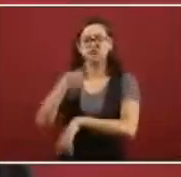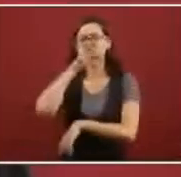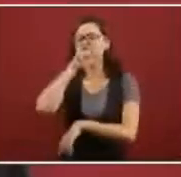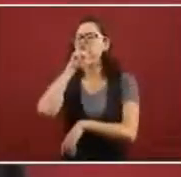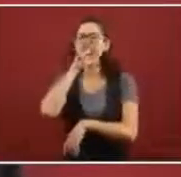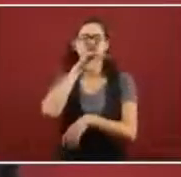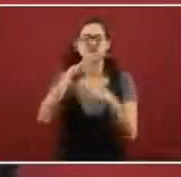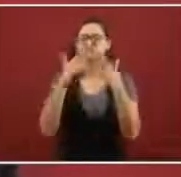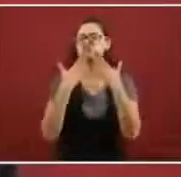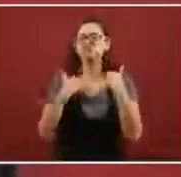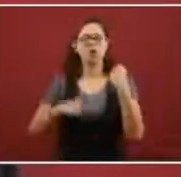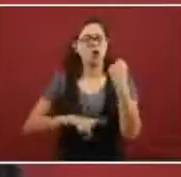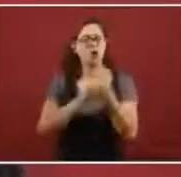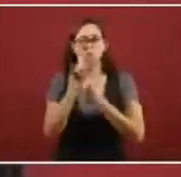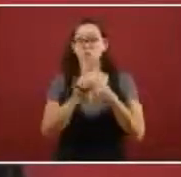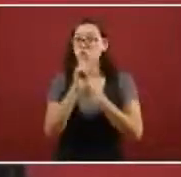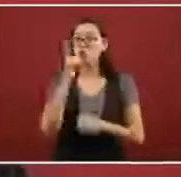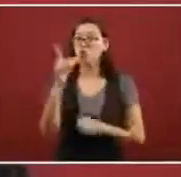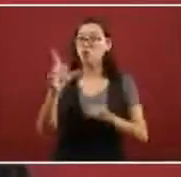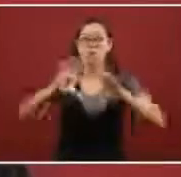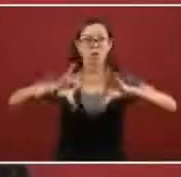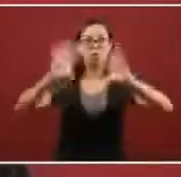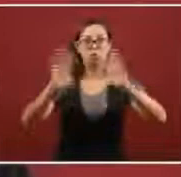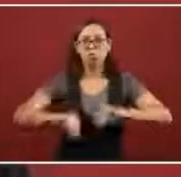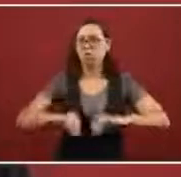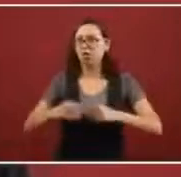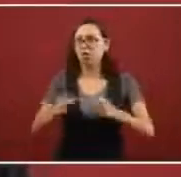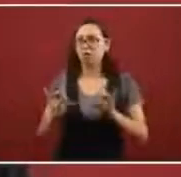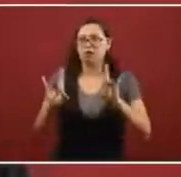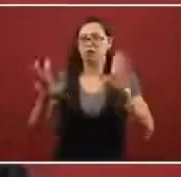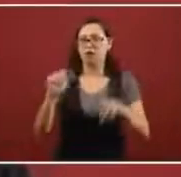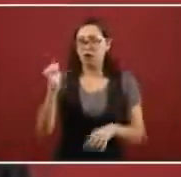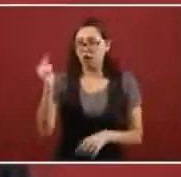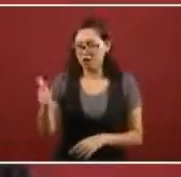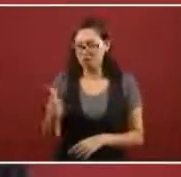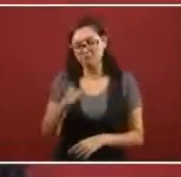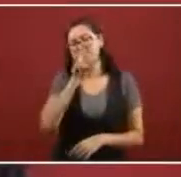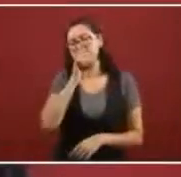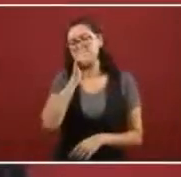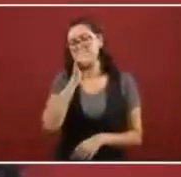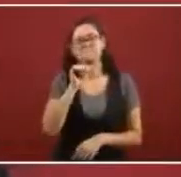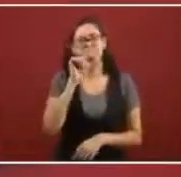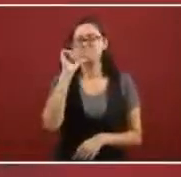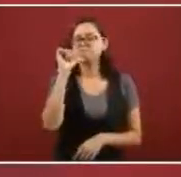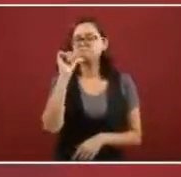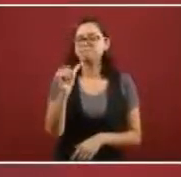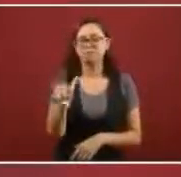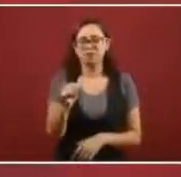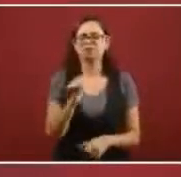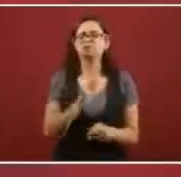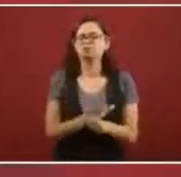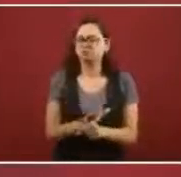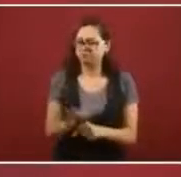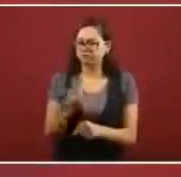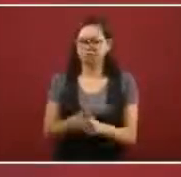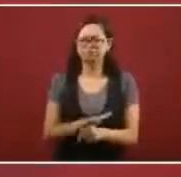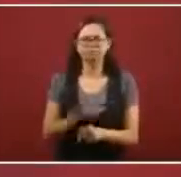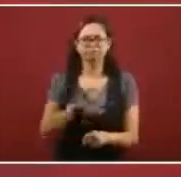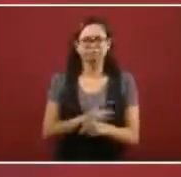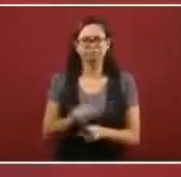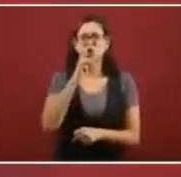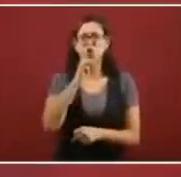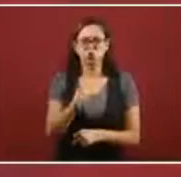problemas de falta de energía eléctrica, que hay abasto